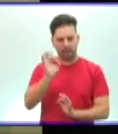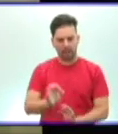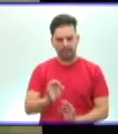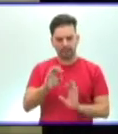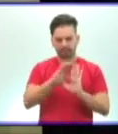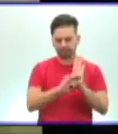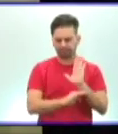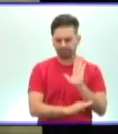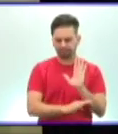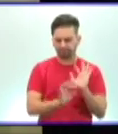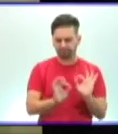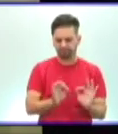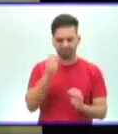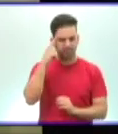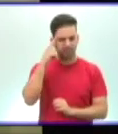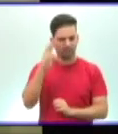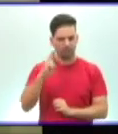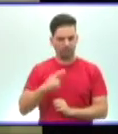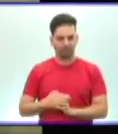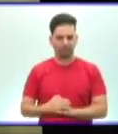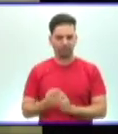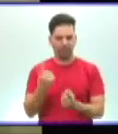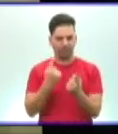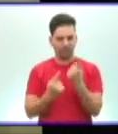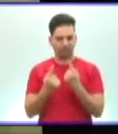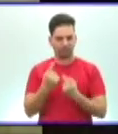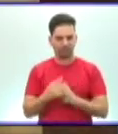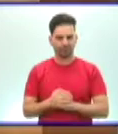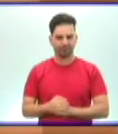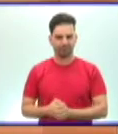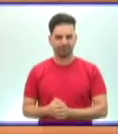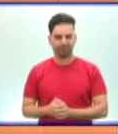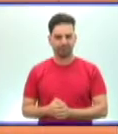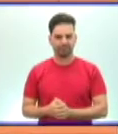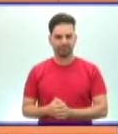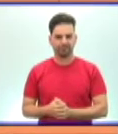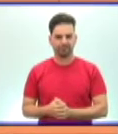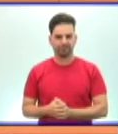trabajo. Recordemos algunos de ellos.